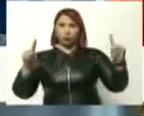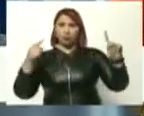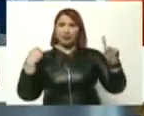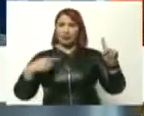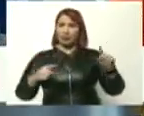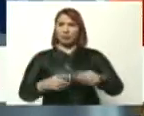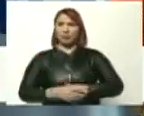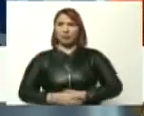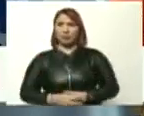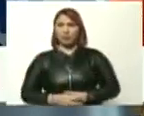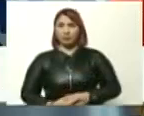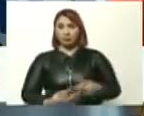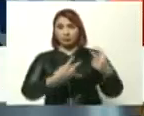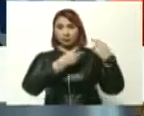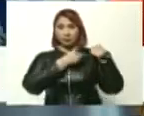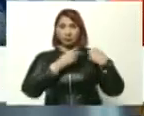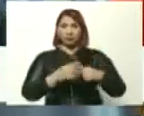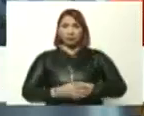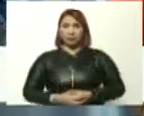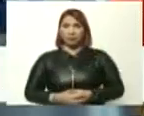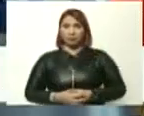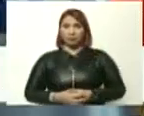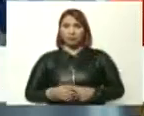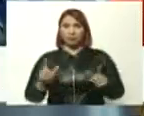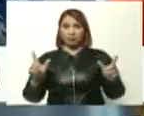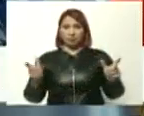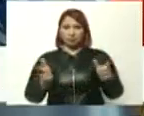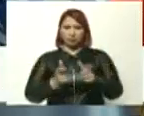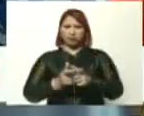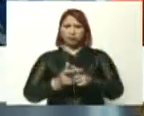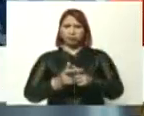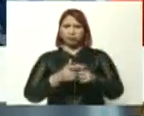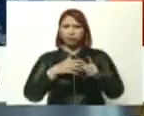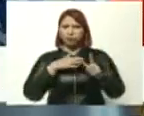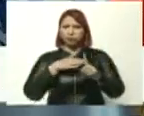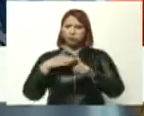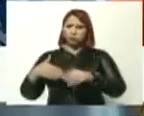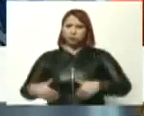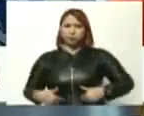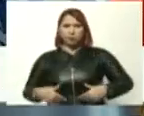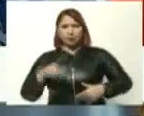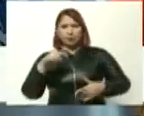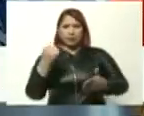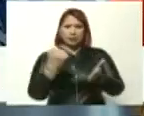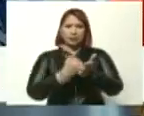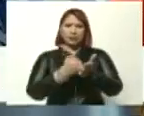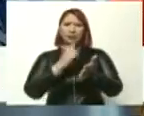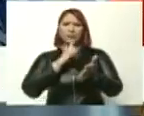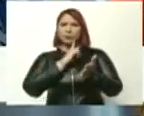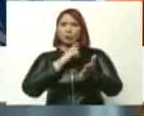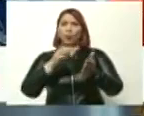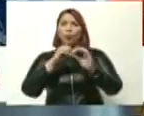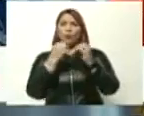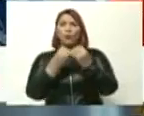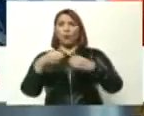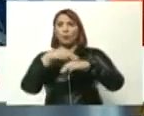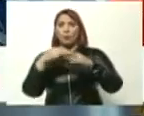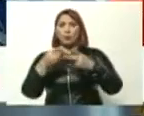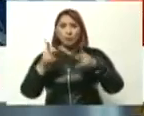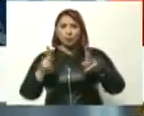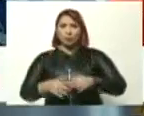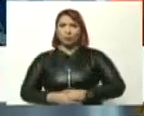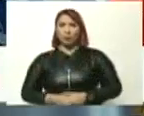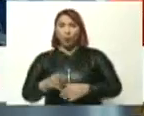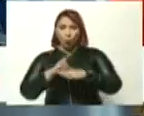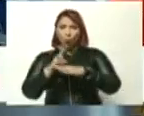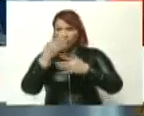tiene a su cargo, y en consecuencia forja tanto el sello de la mencionada oficina del Ministerio